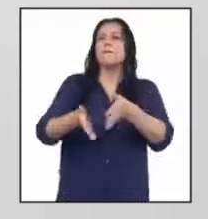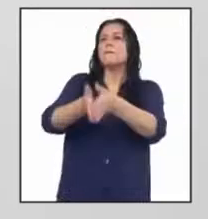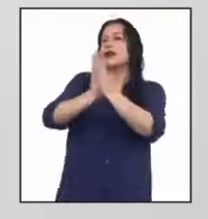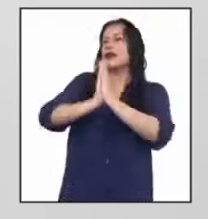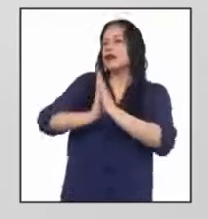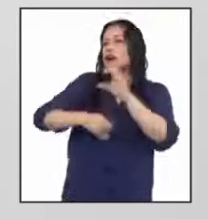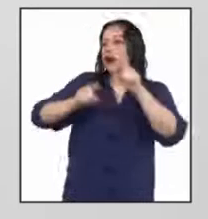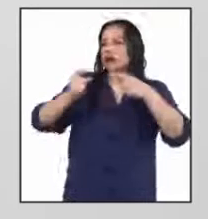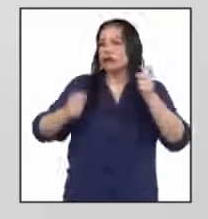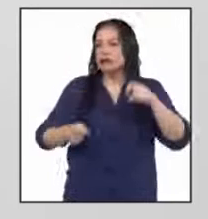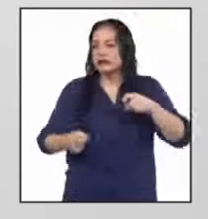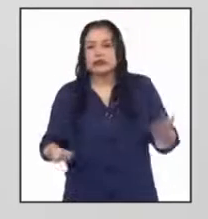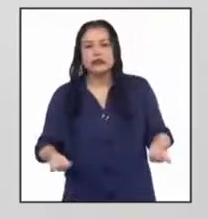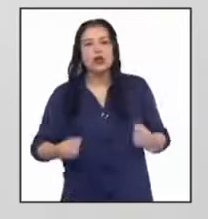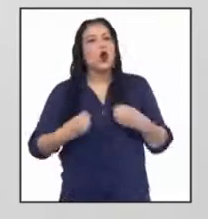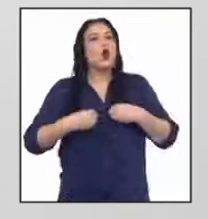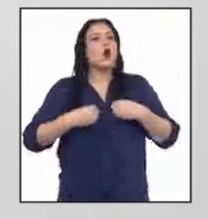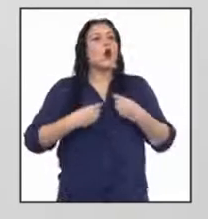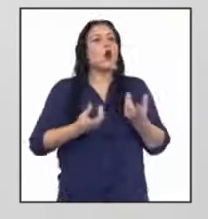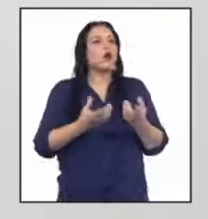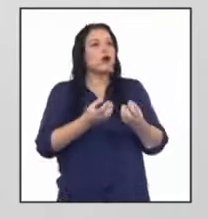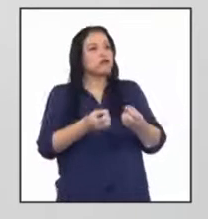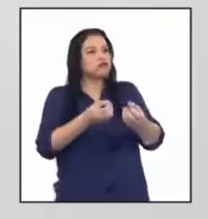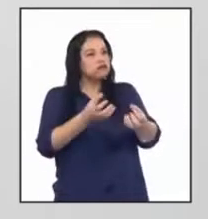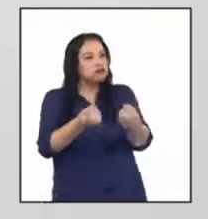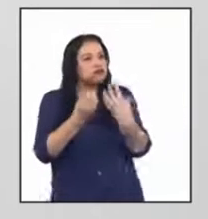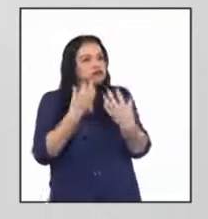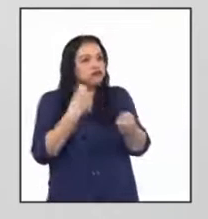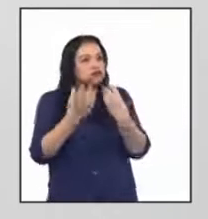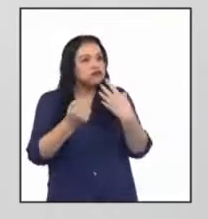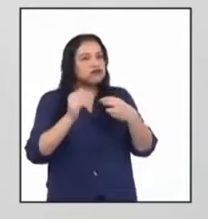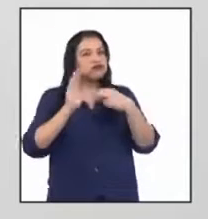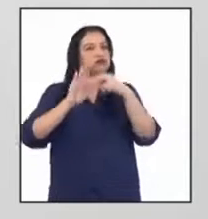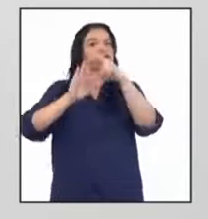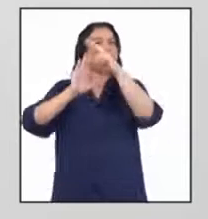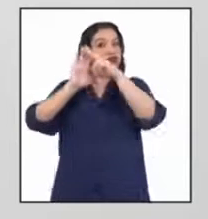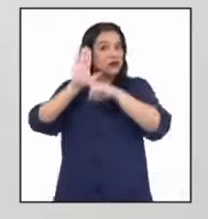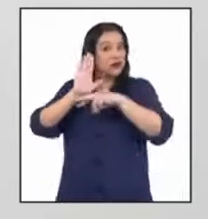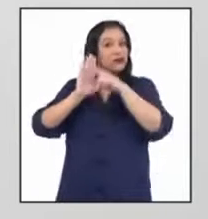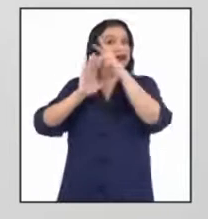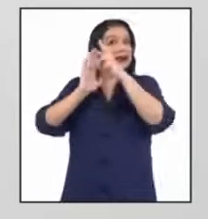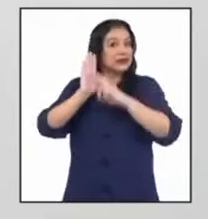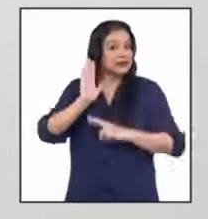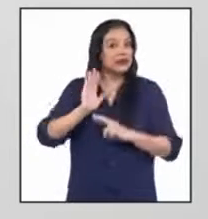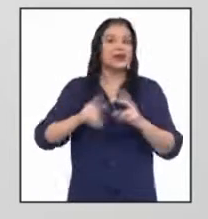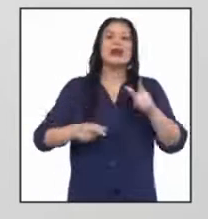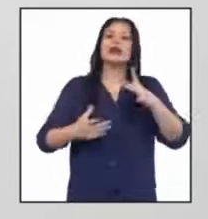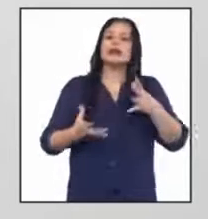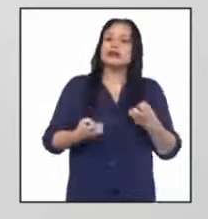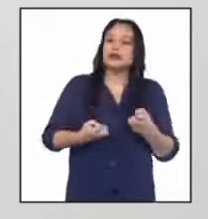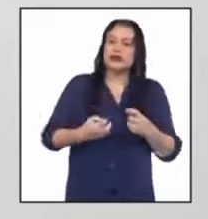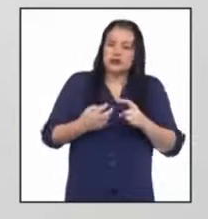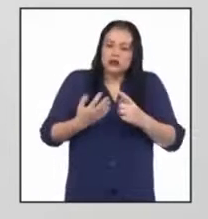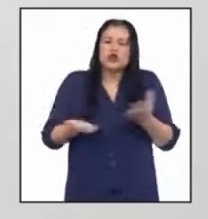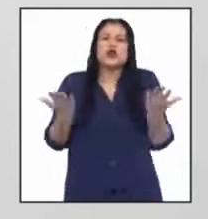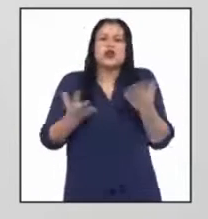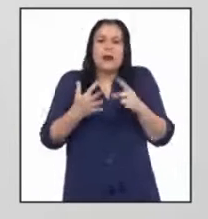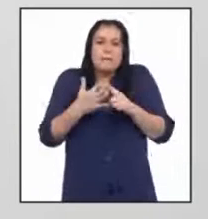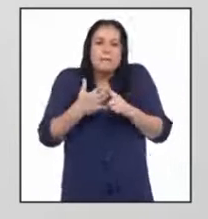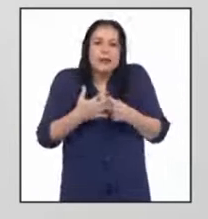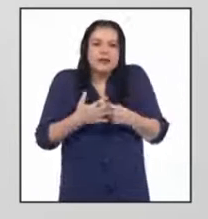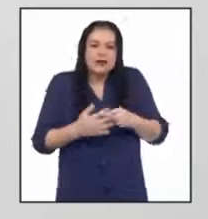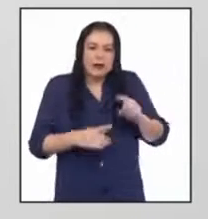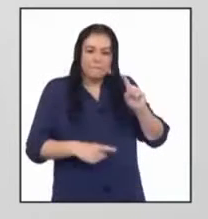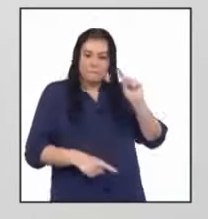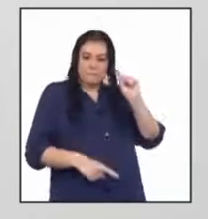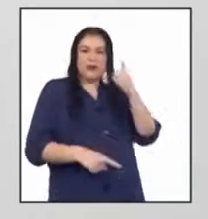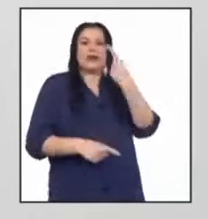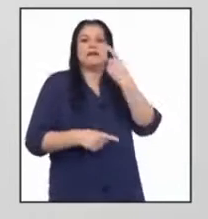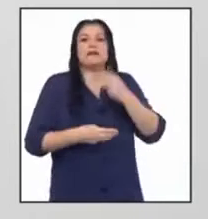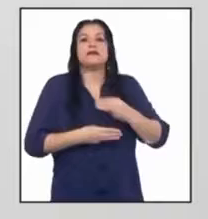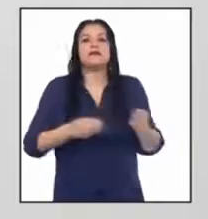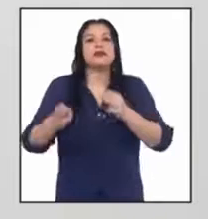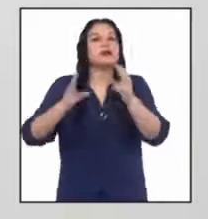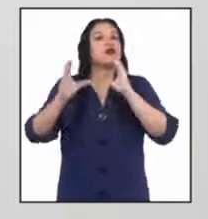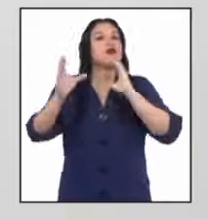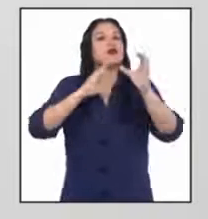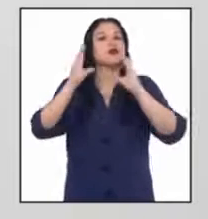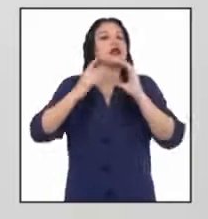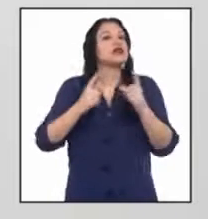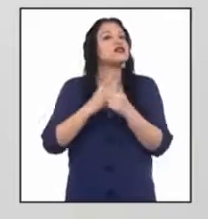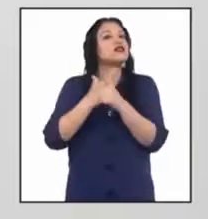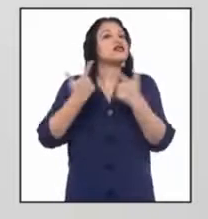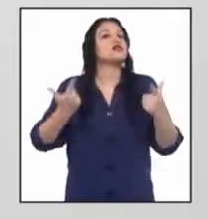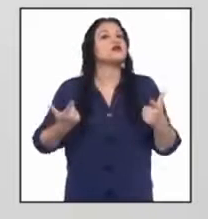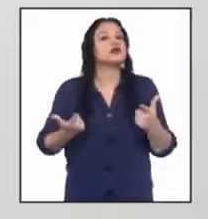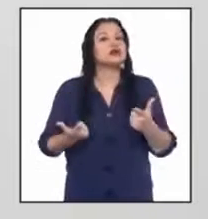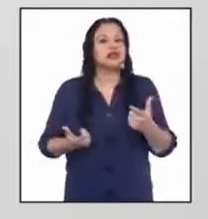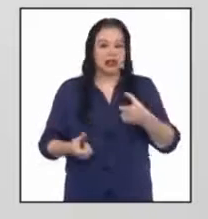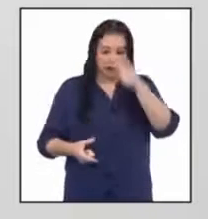algo, brindar o recibir instrucciones. Y si queremos irnos a los orígenes, la primera forma de comunicación lingüística